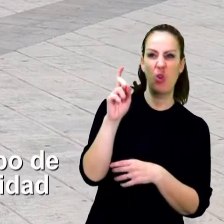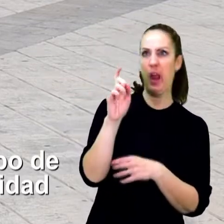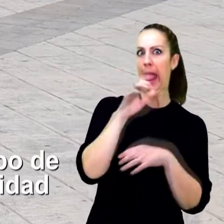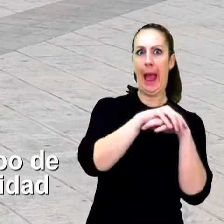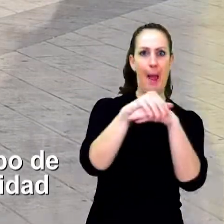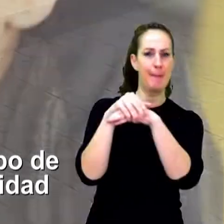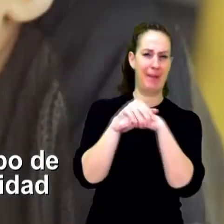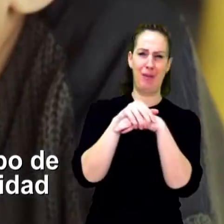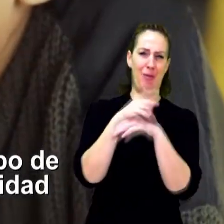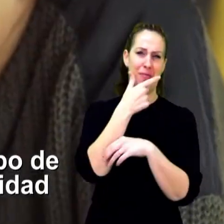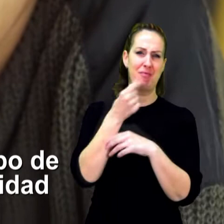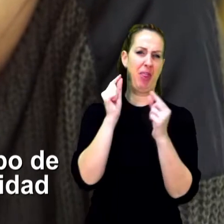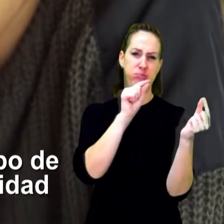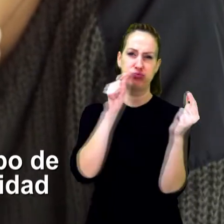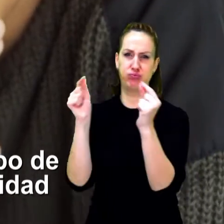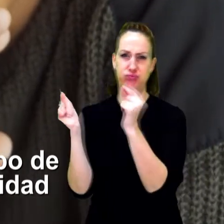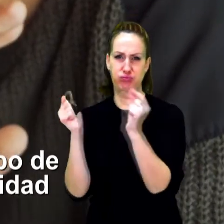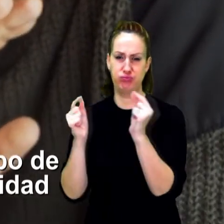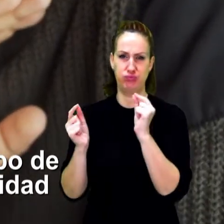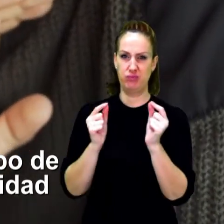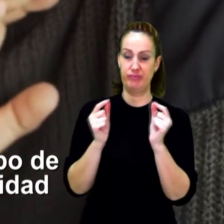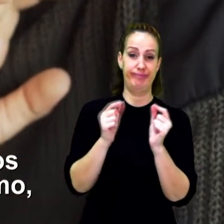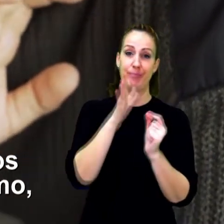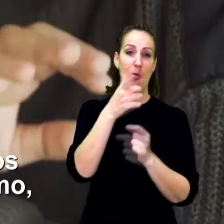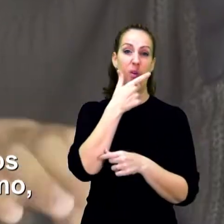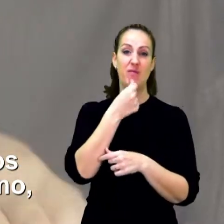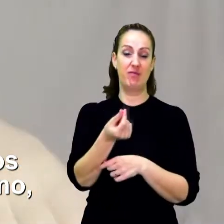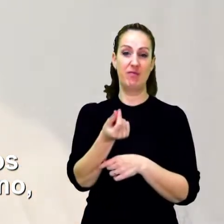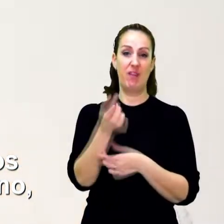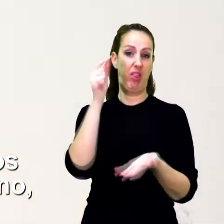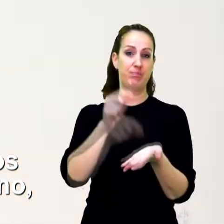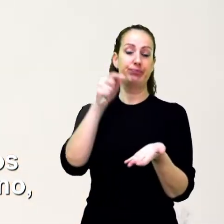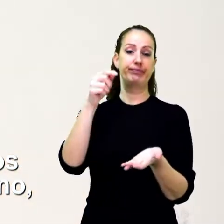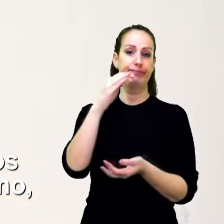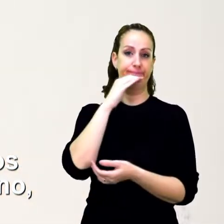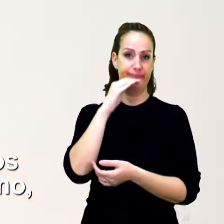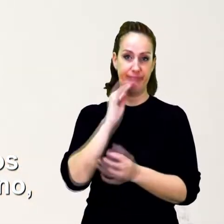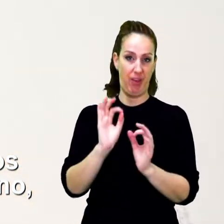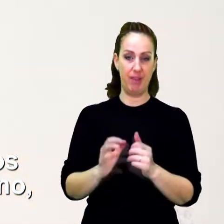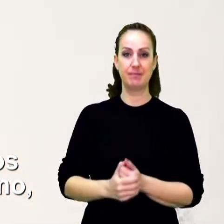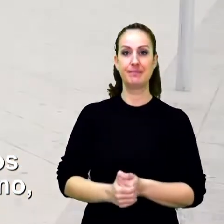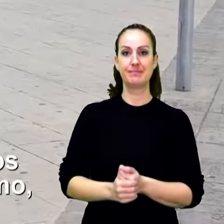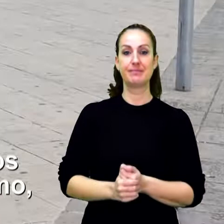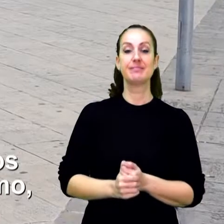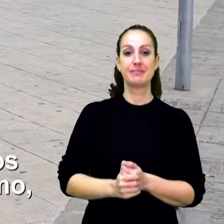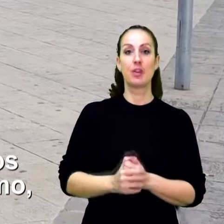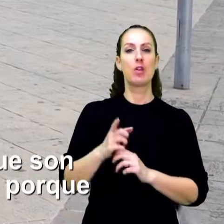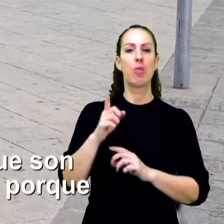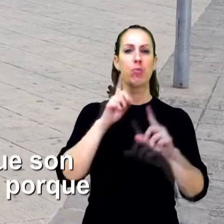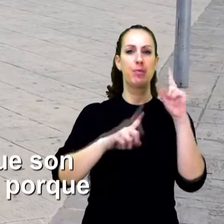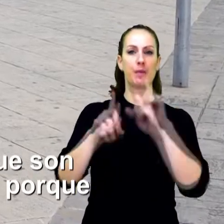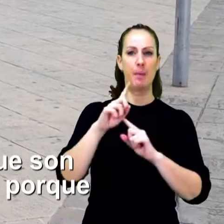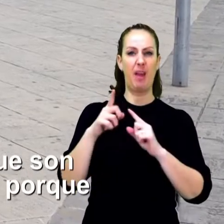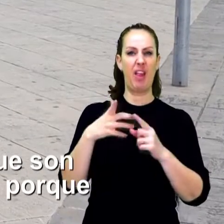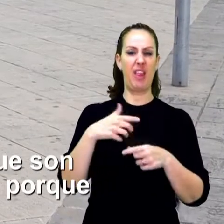de amigos, y bueno, pues hay una irritabilidad importante que da lugar a todos estos enfados. A estas alteraciones del